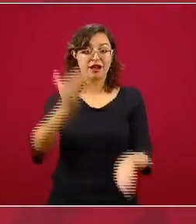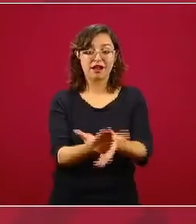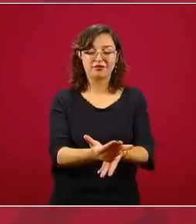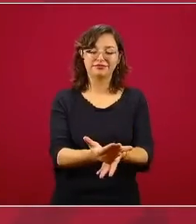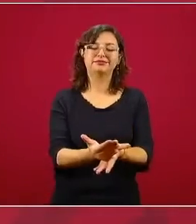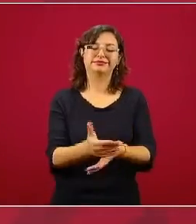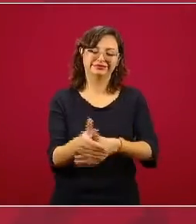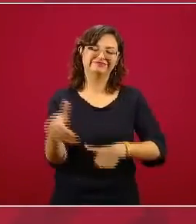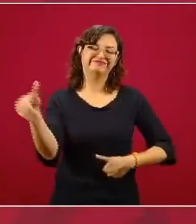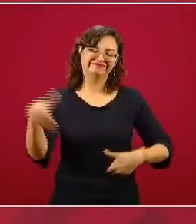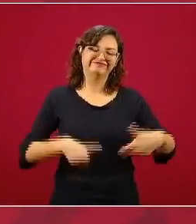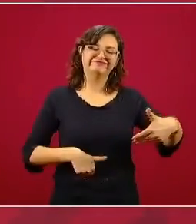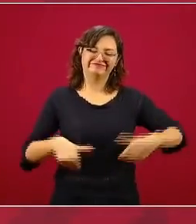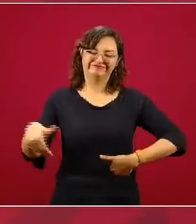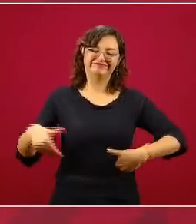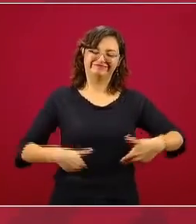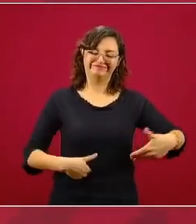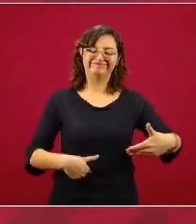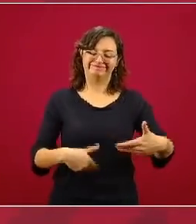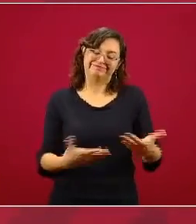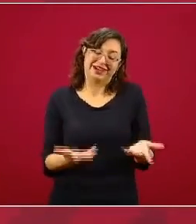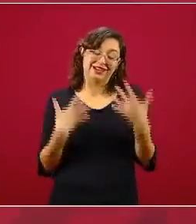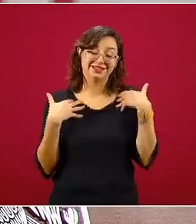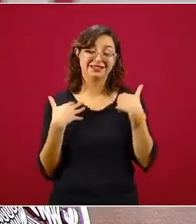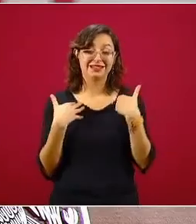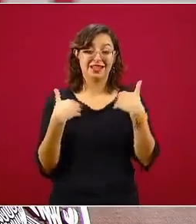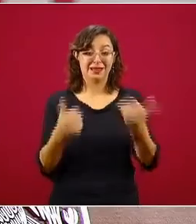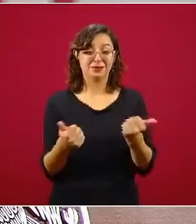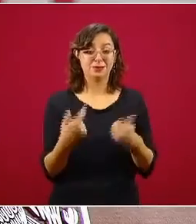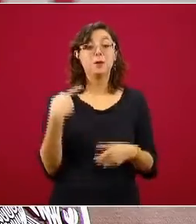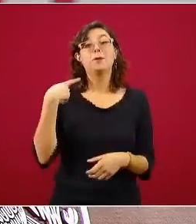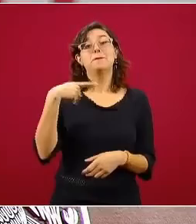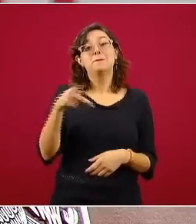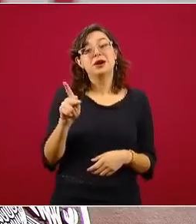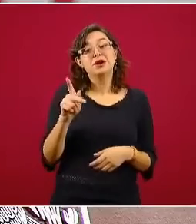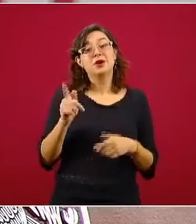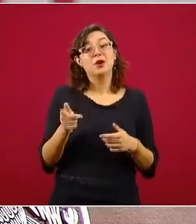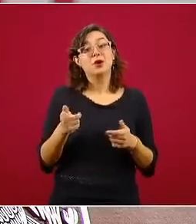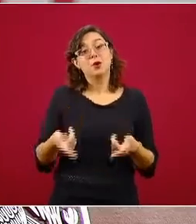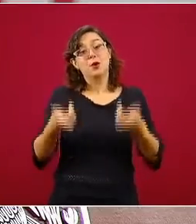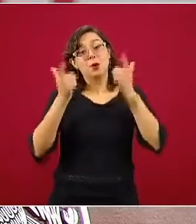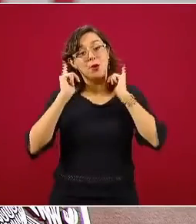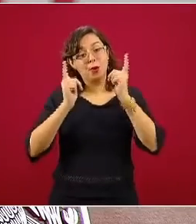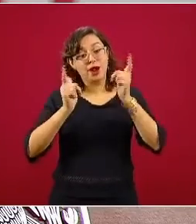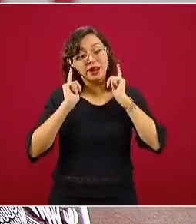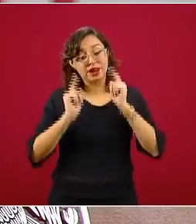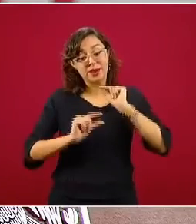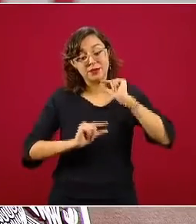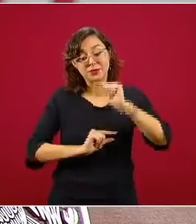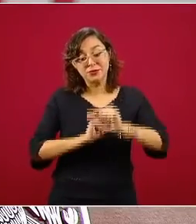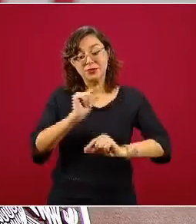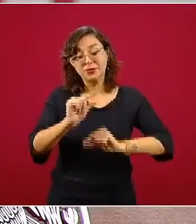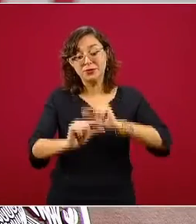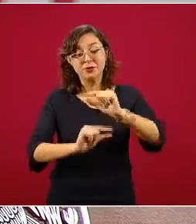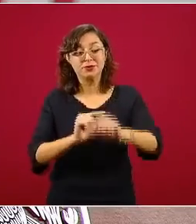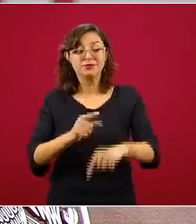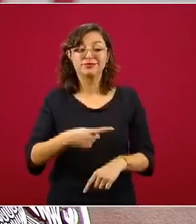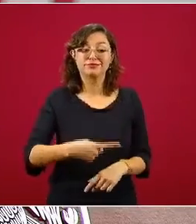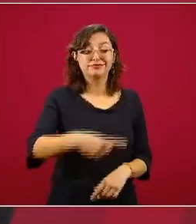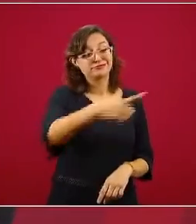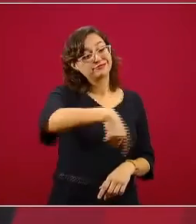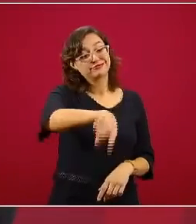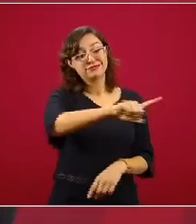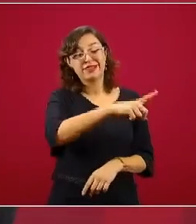pero ojalá y vayan poco a poco aceptando de que son